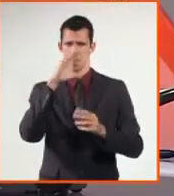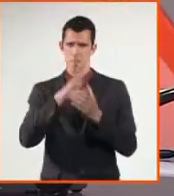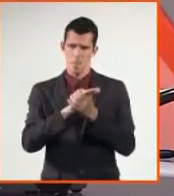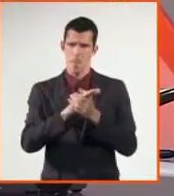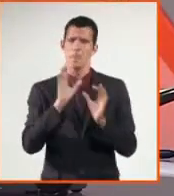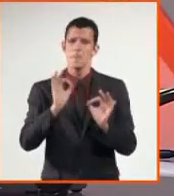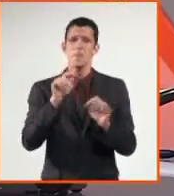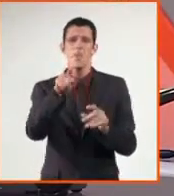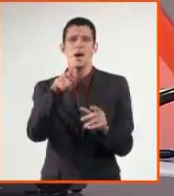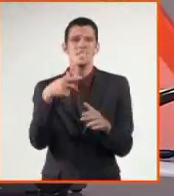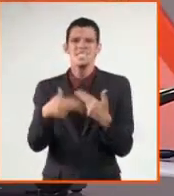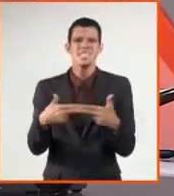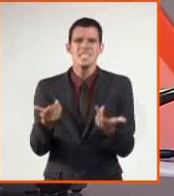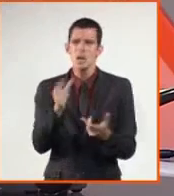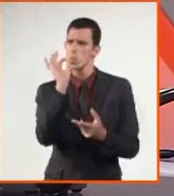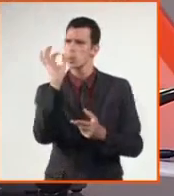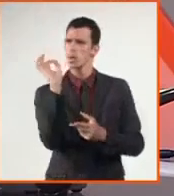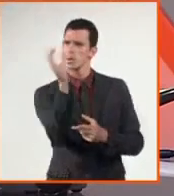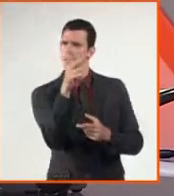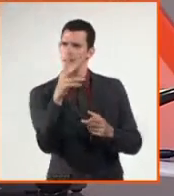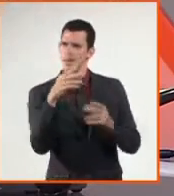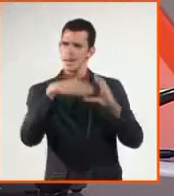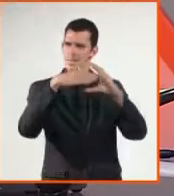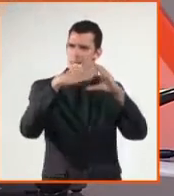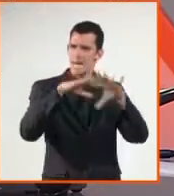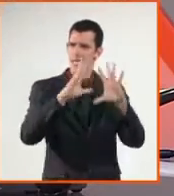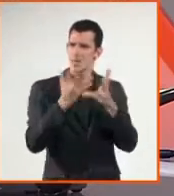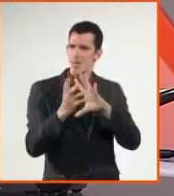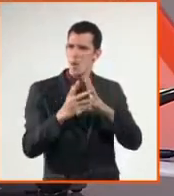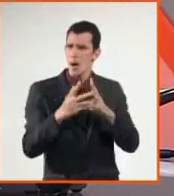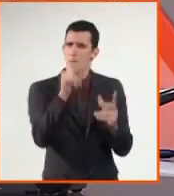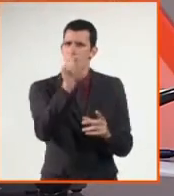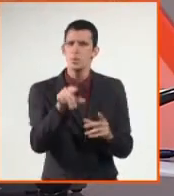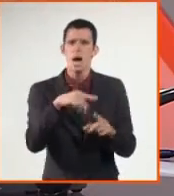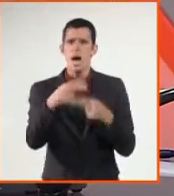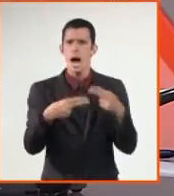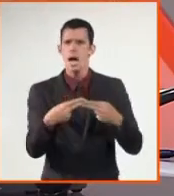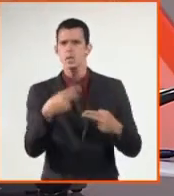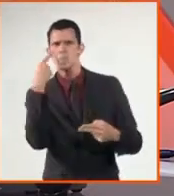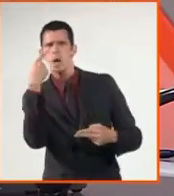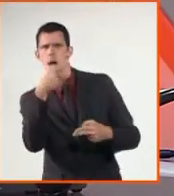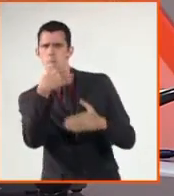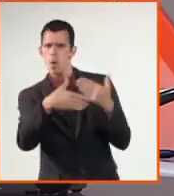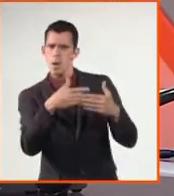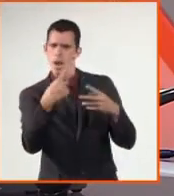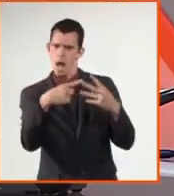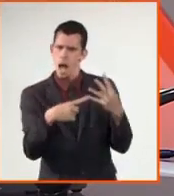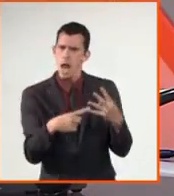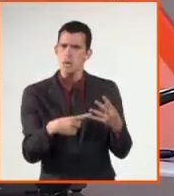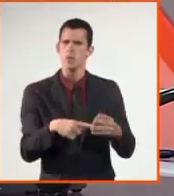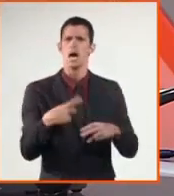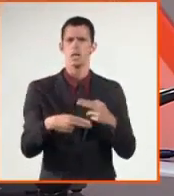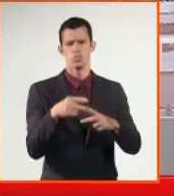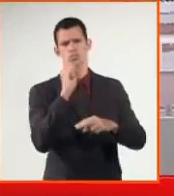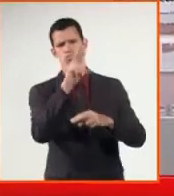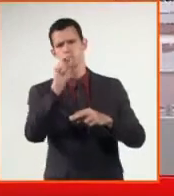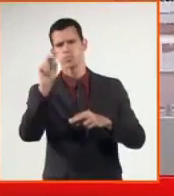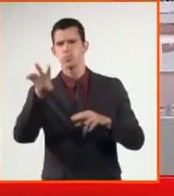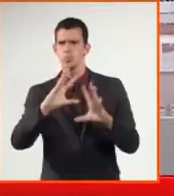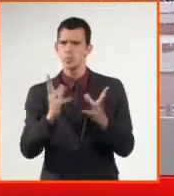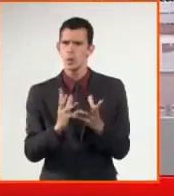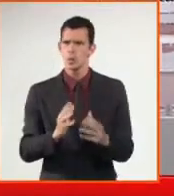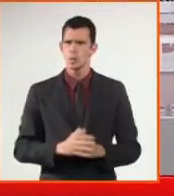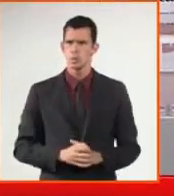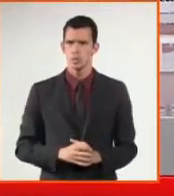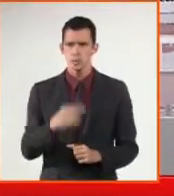en la capital del país ha hecho algo creo que es muy importante de comunicación con toda la población y eso